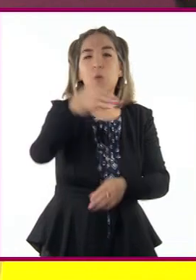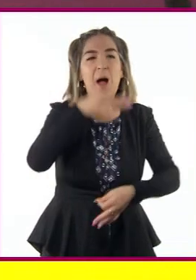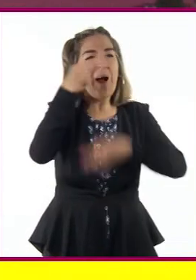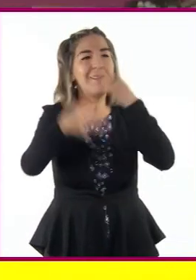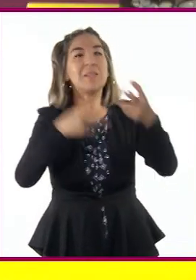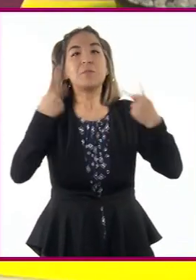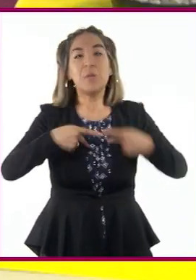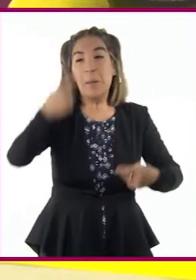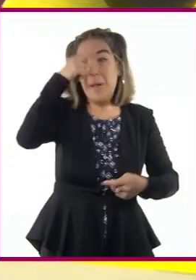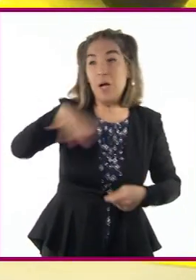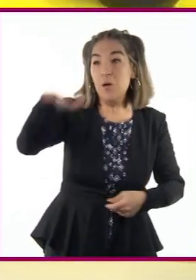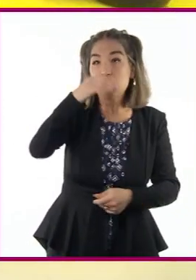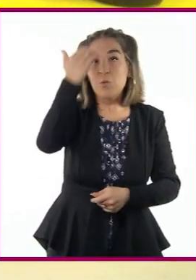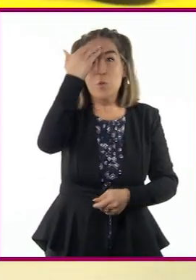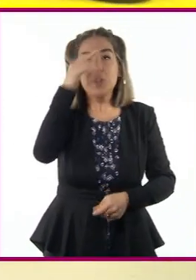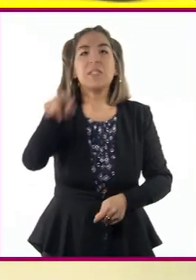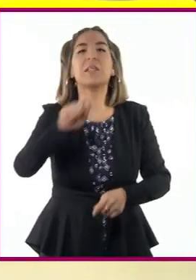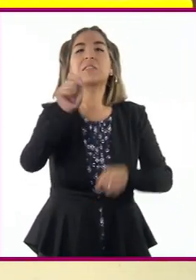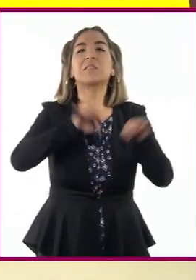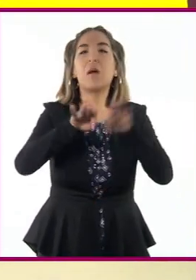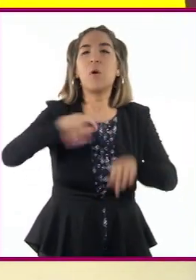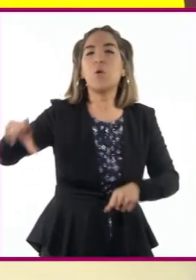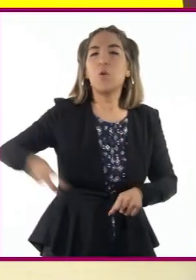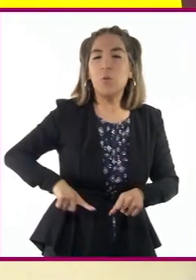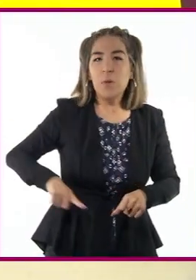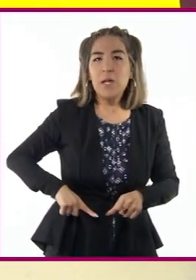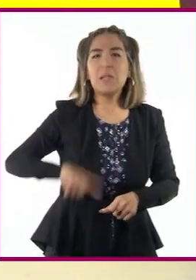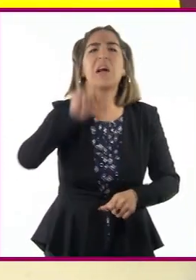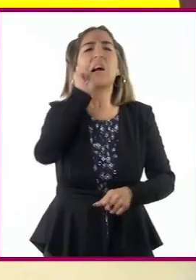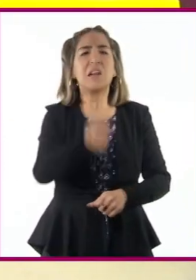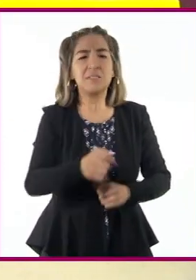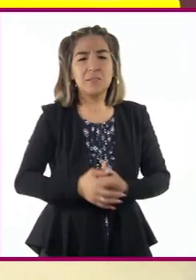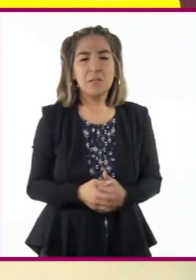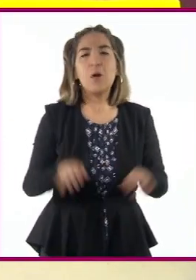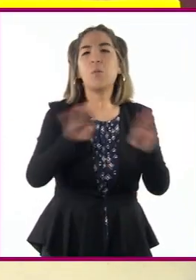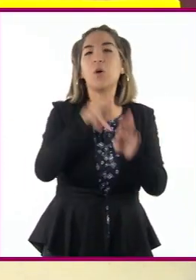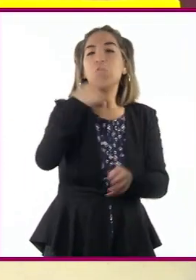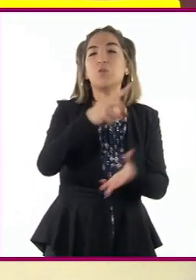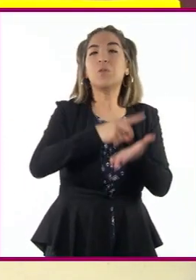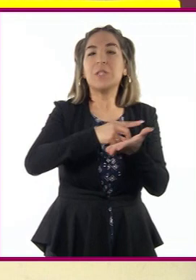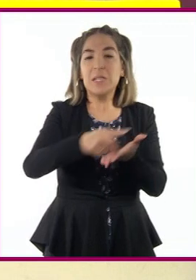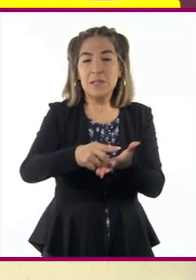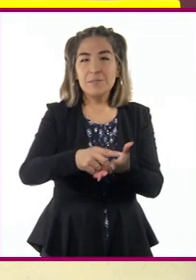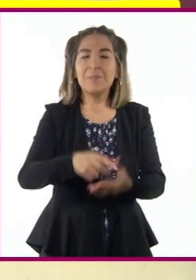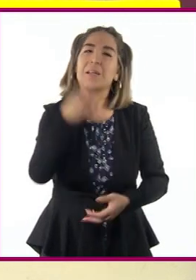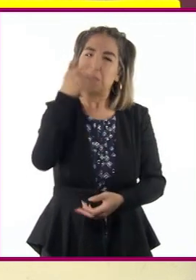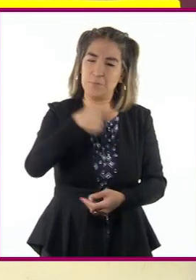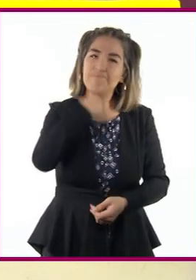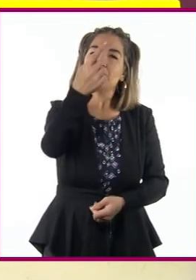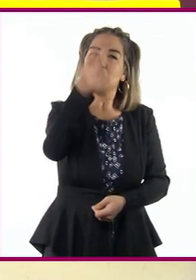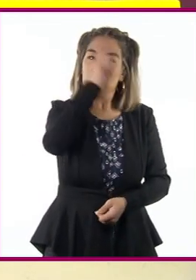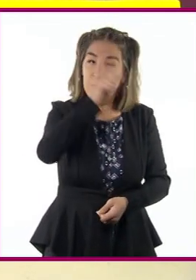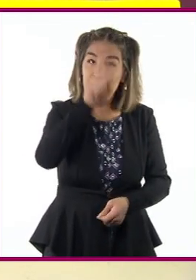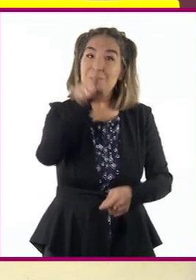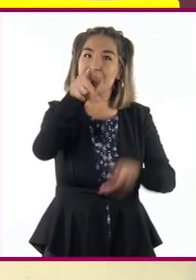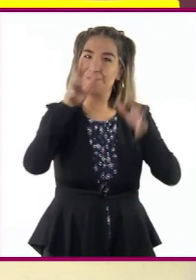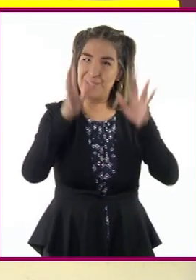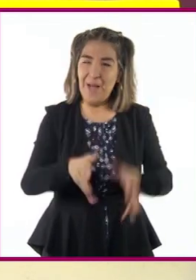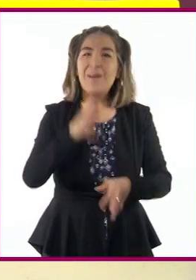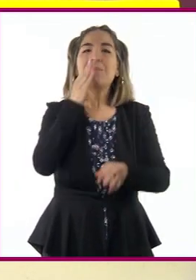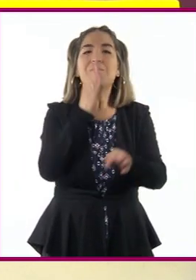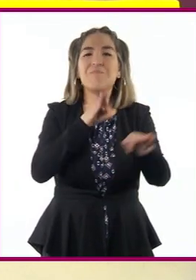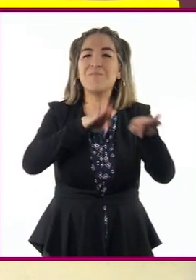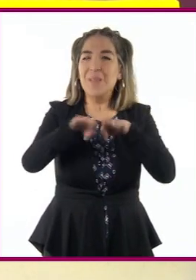personas conozcan las acciones de gobierno, porque se trata de un derecho. Así que les sugiero que comiencen por hablar